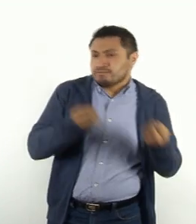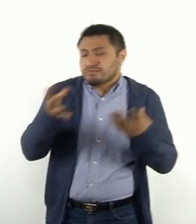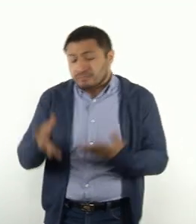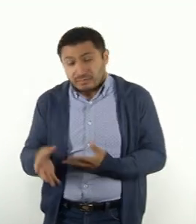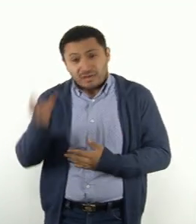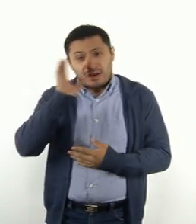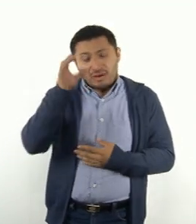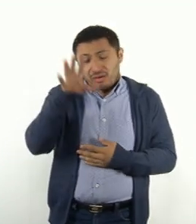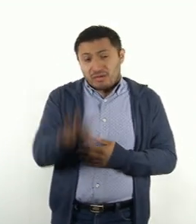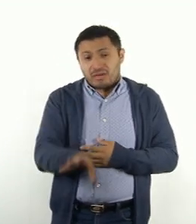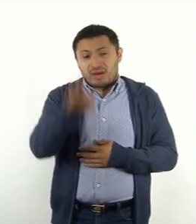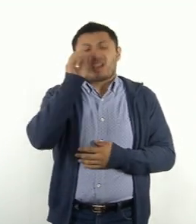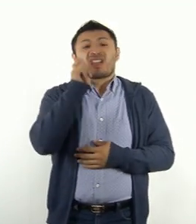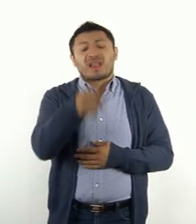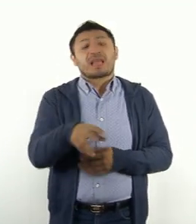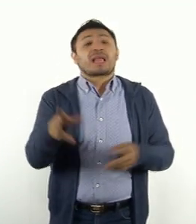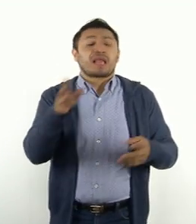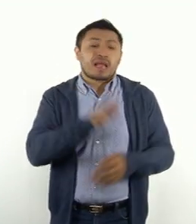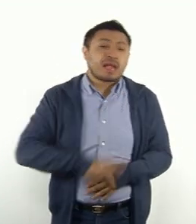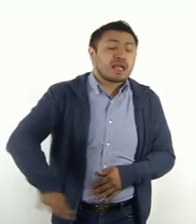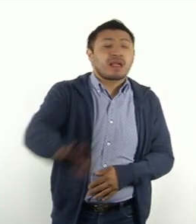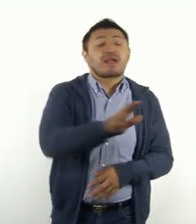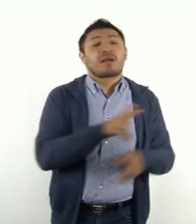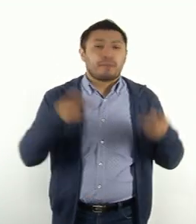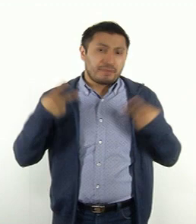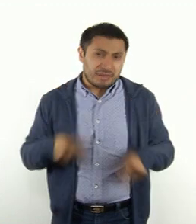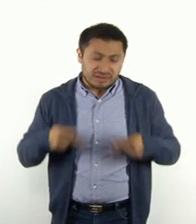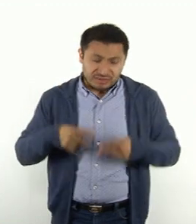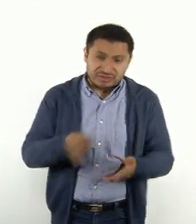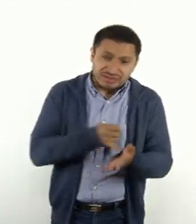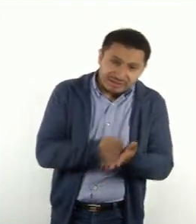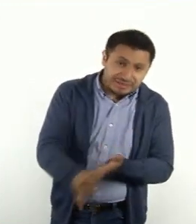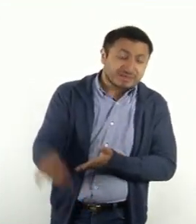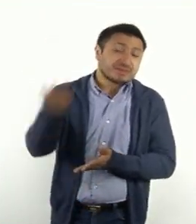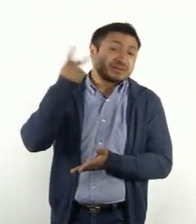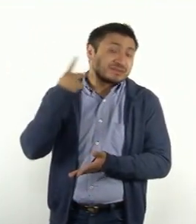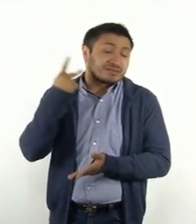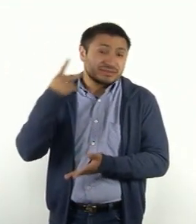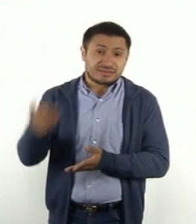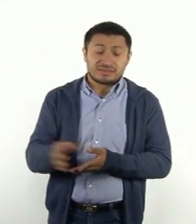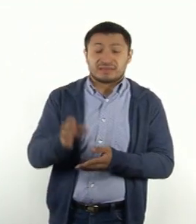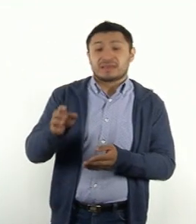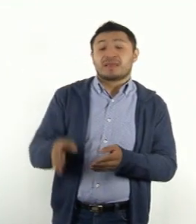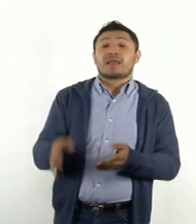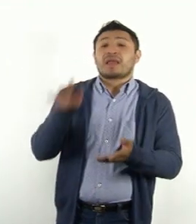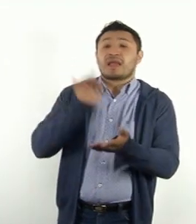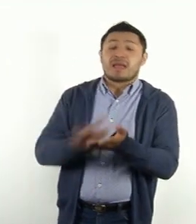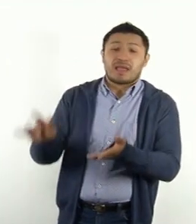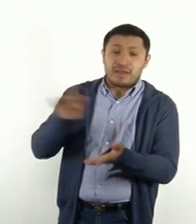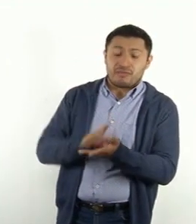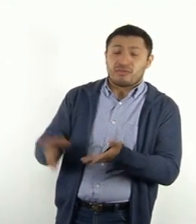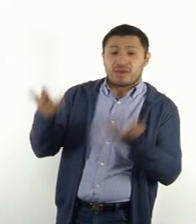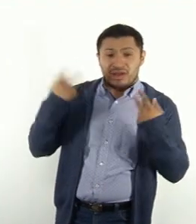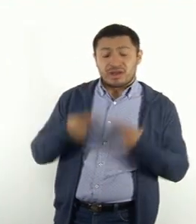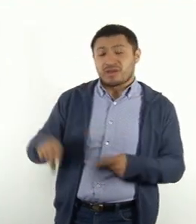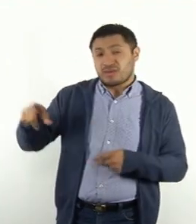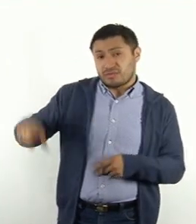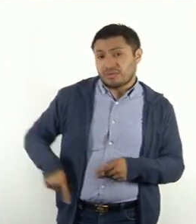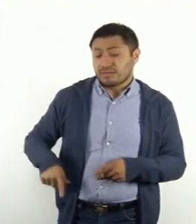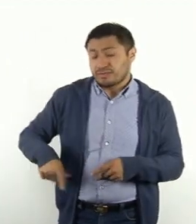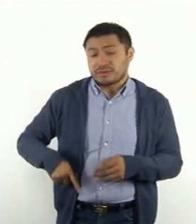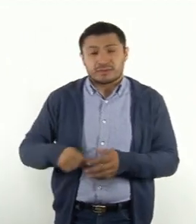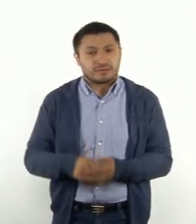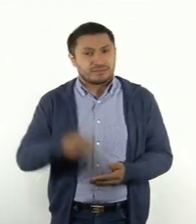pueblo toma decisiones políticas a través de quien lo gobierna, ¿verdad? Veamos y escuchemos la siguiente